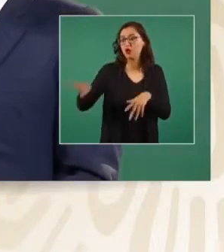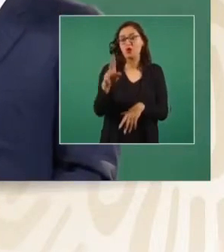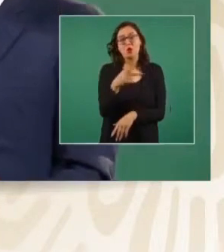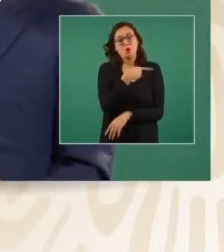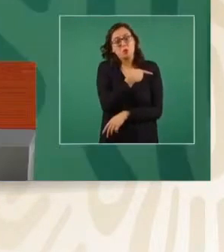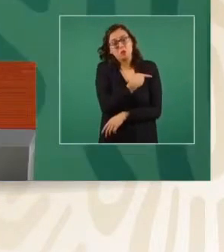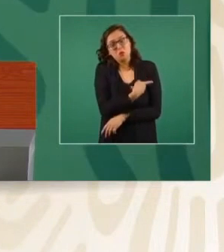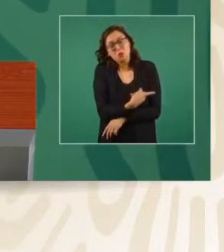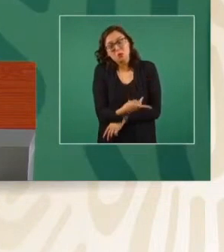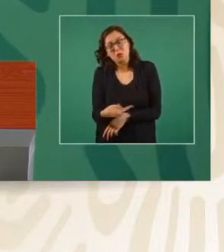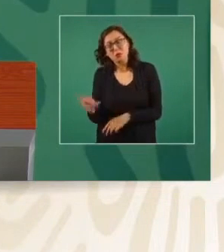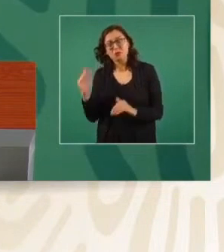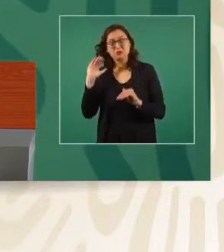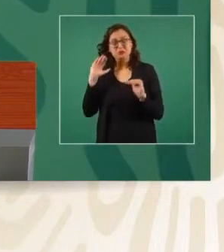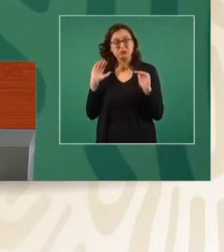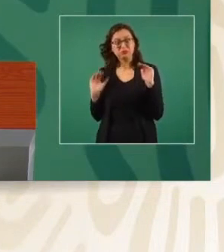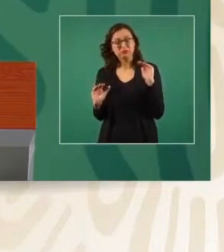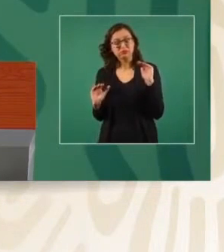que recomiendan,